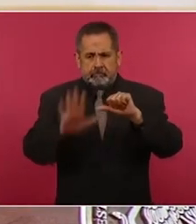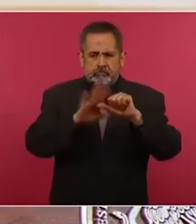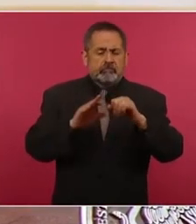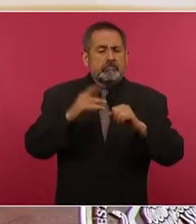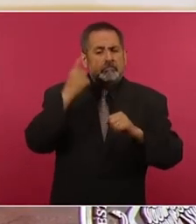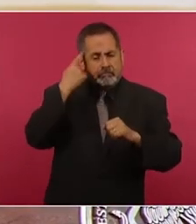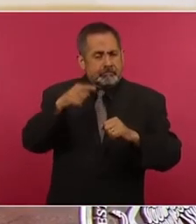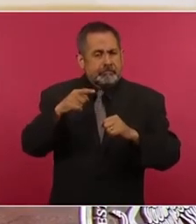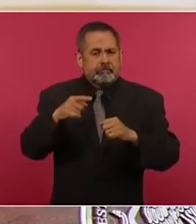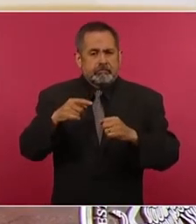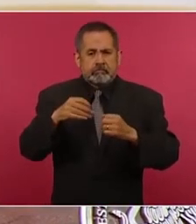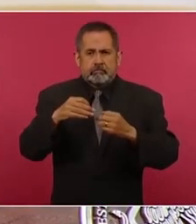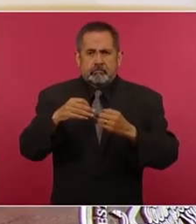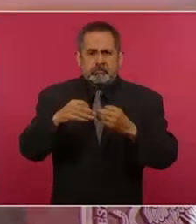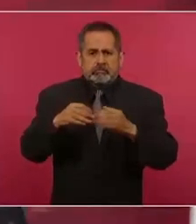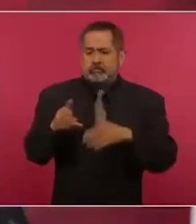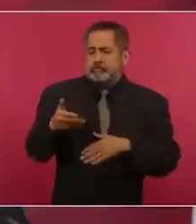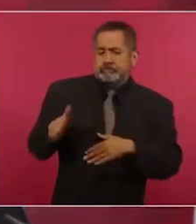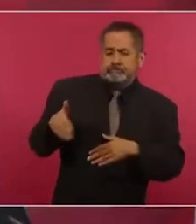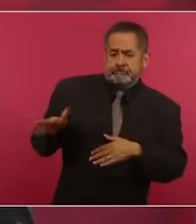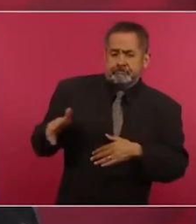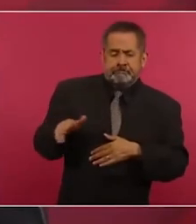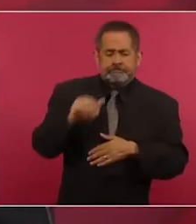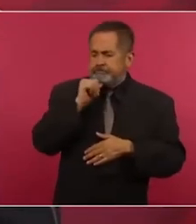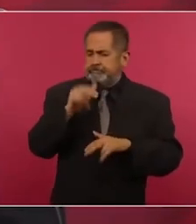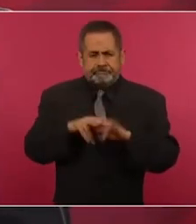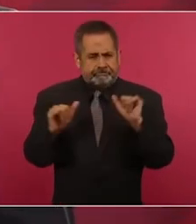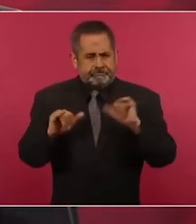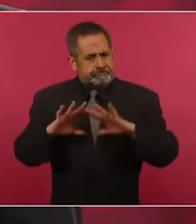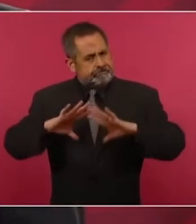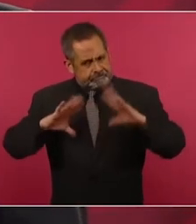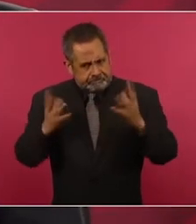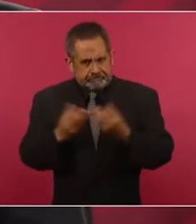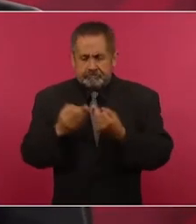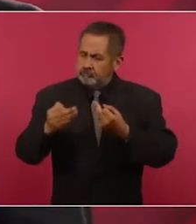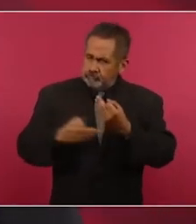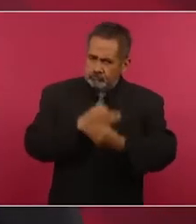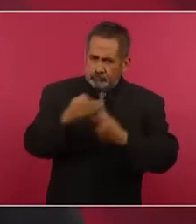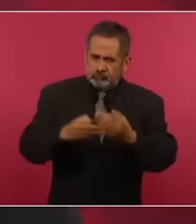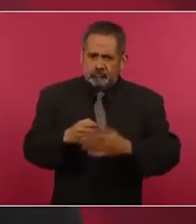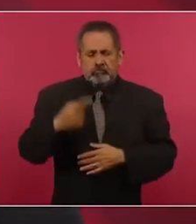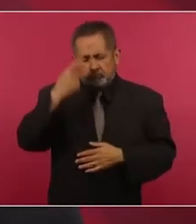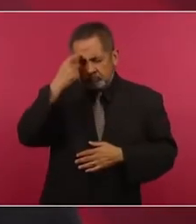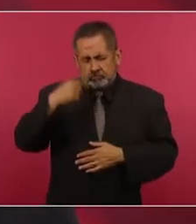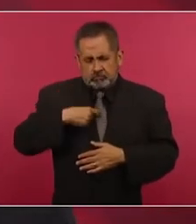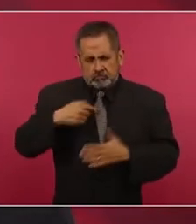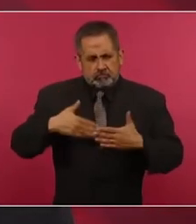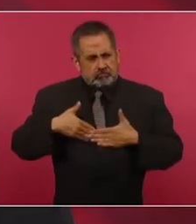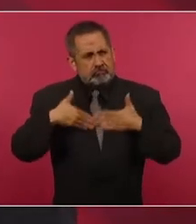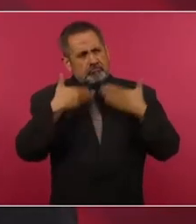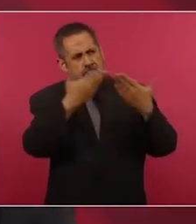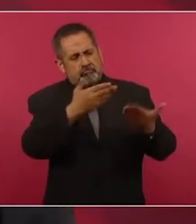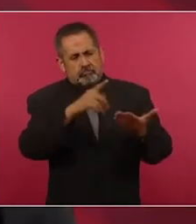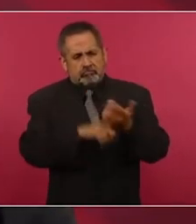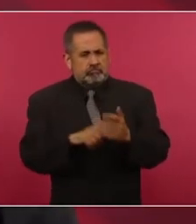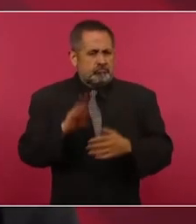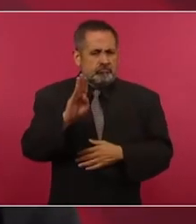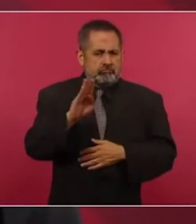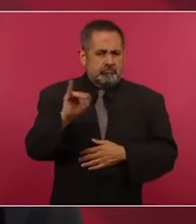que no se excluya a nadie. Y yo tengo confianza en el presidente